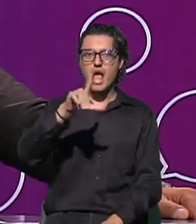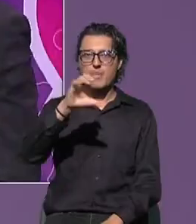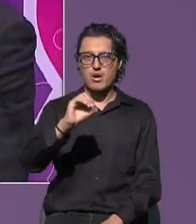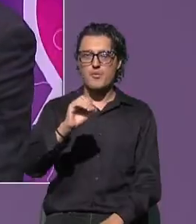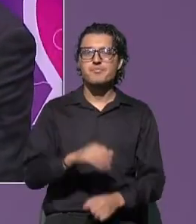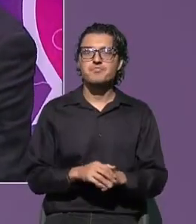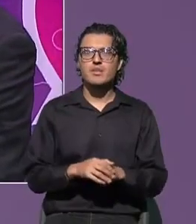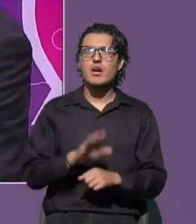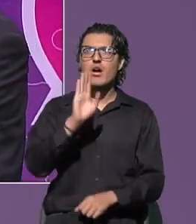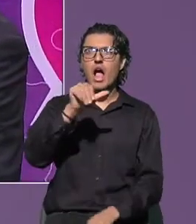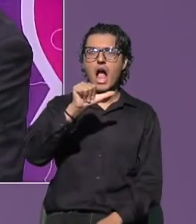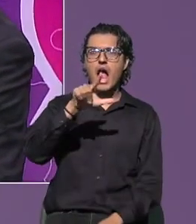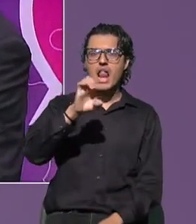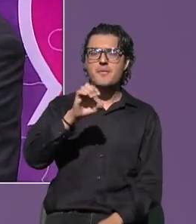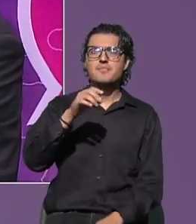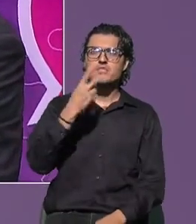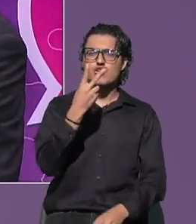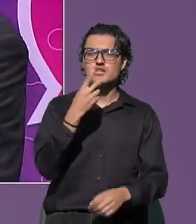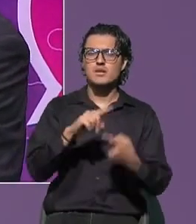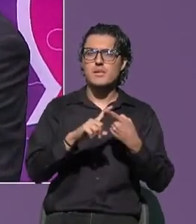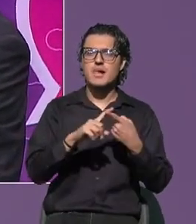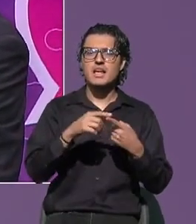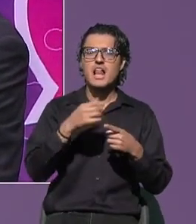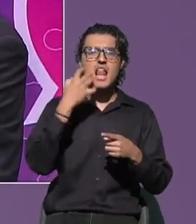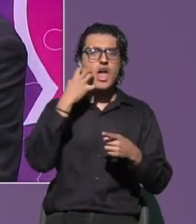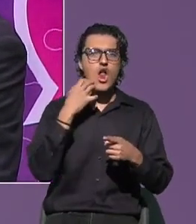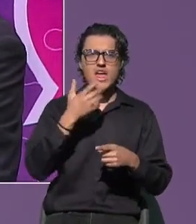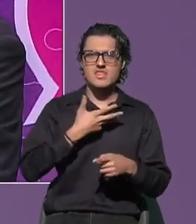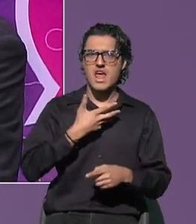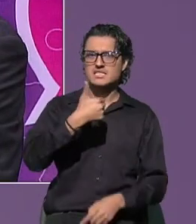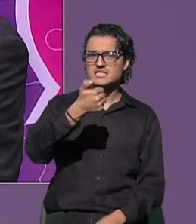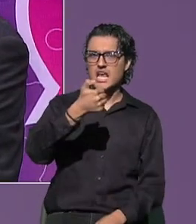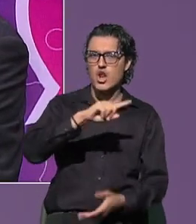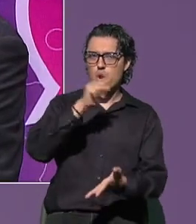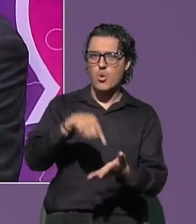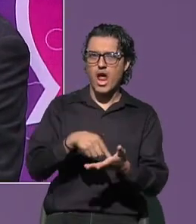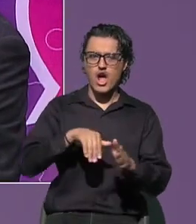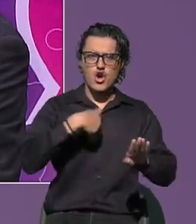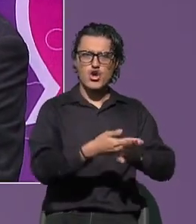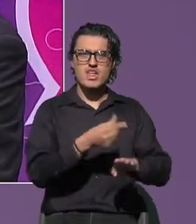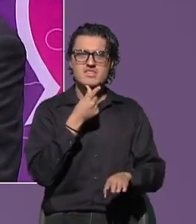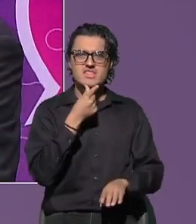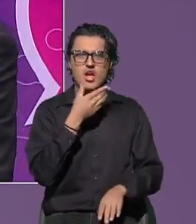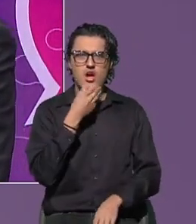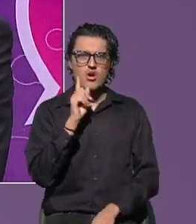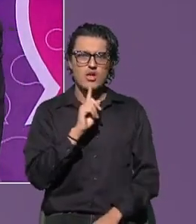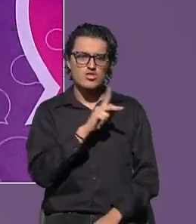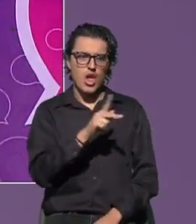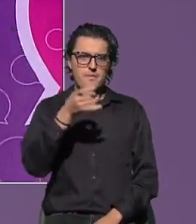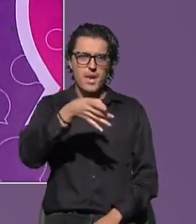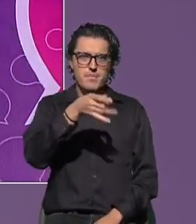Alejandra dos comentarios León es el sexto lugar en homicidios contra niñas y niños no hay protección hacia las infancias en nuestro